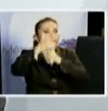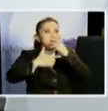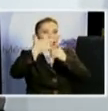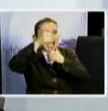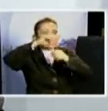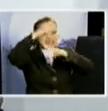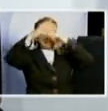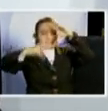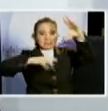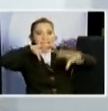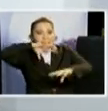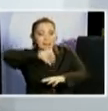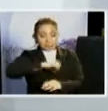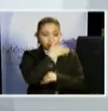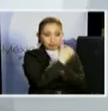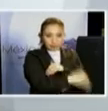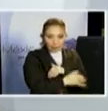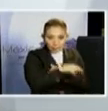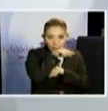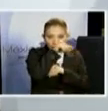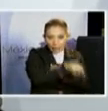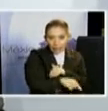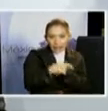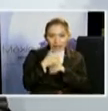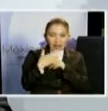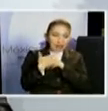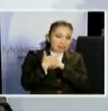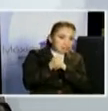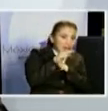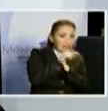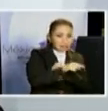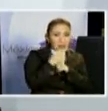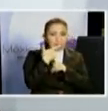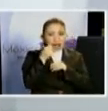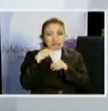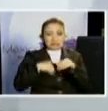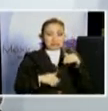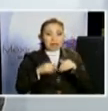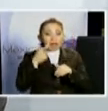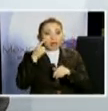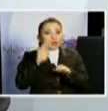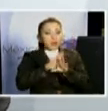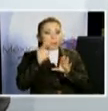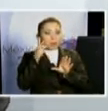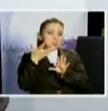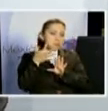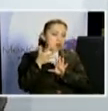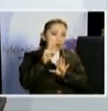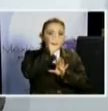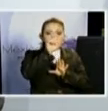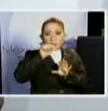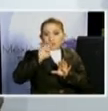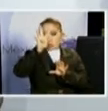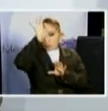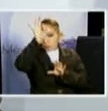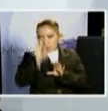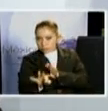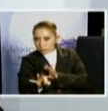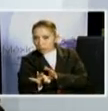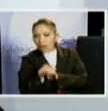invernadero, mientras que es un emisor modesto de este tipo de gases, solamente con cerca de un